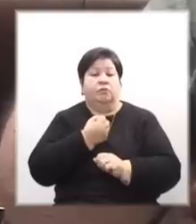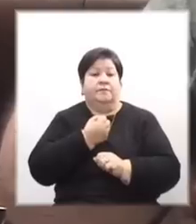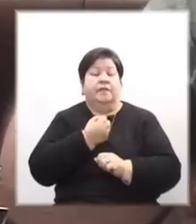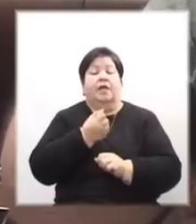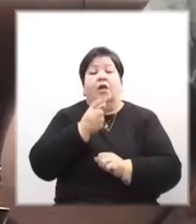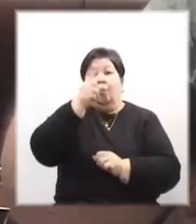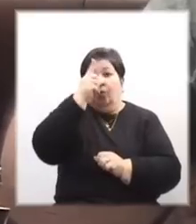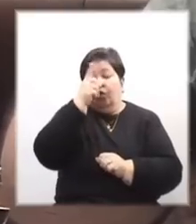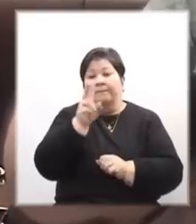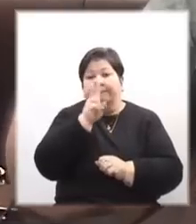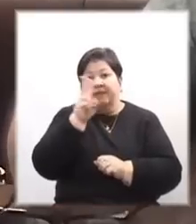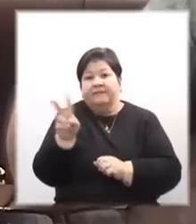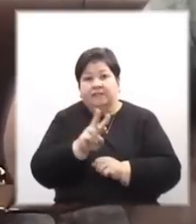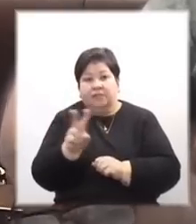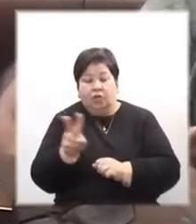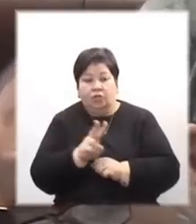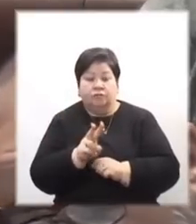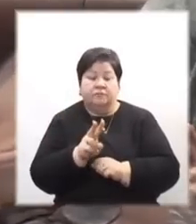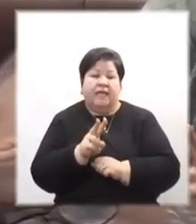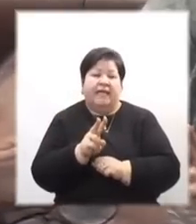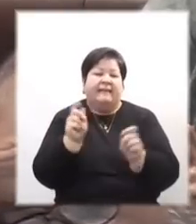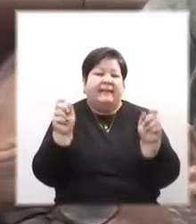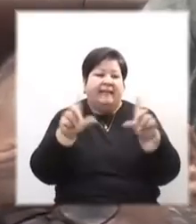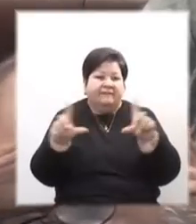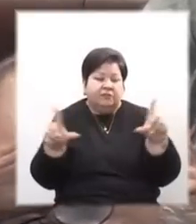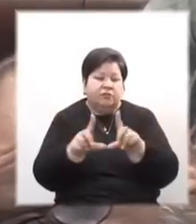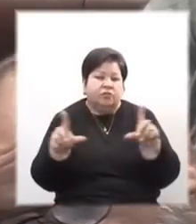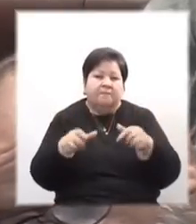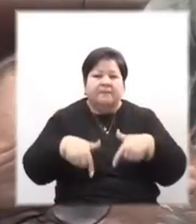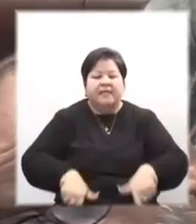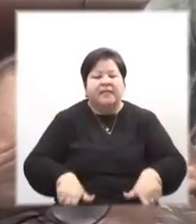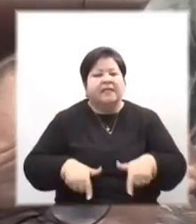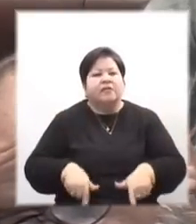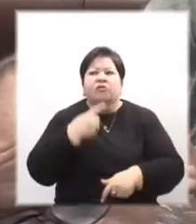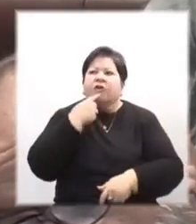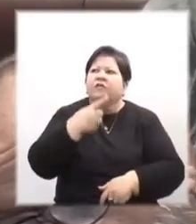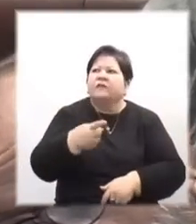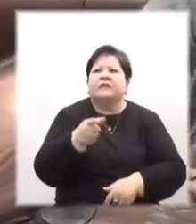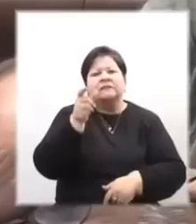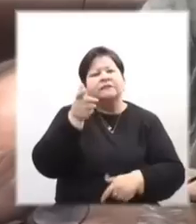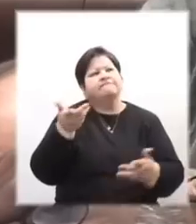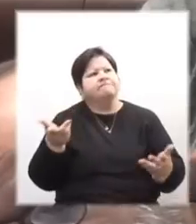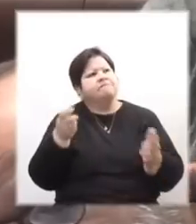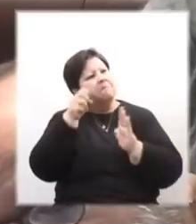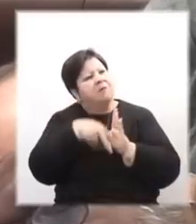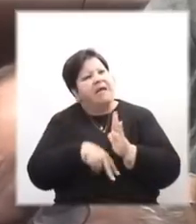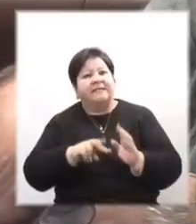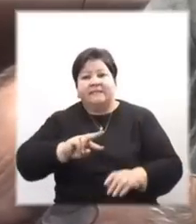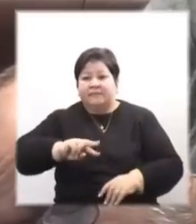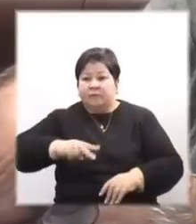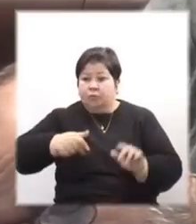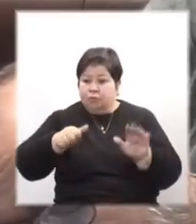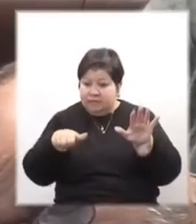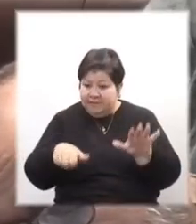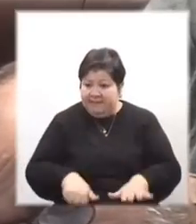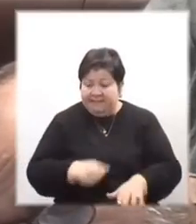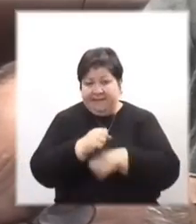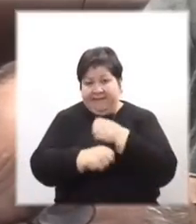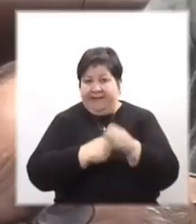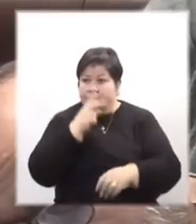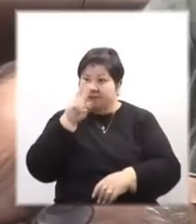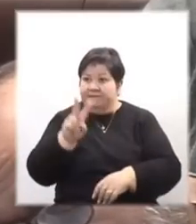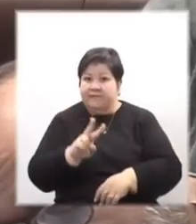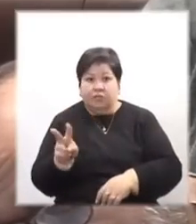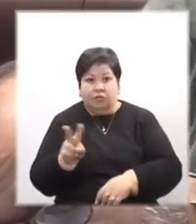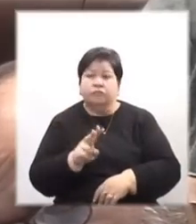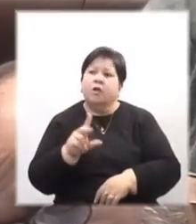del 2022, en desayunos informales, el ministro aseguró que con el plan presentado en el segundo semestre del año